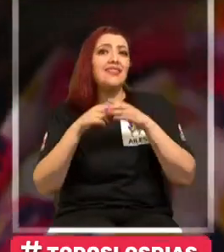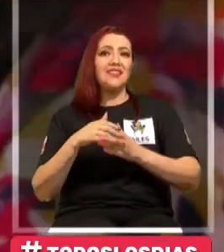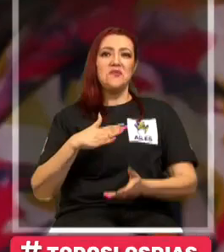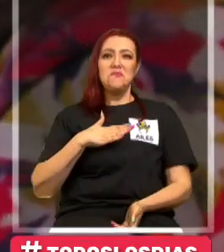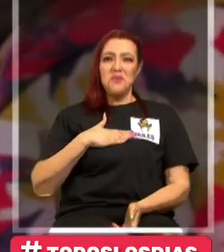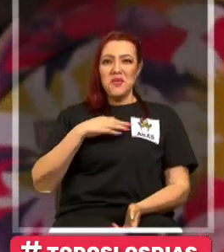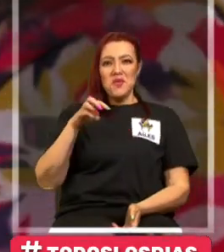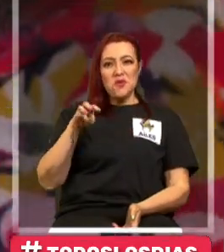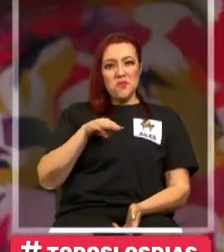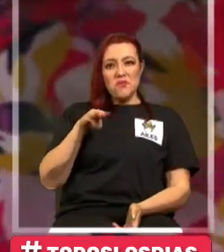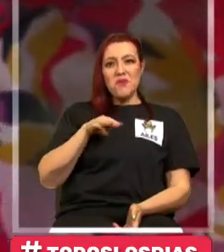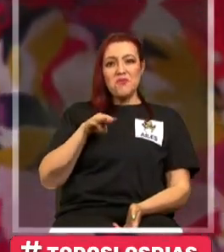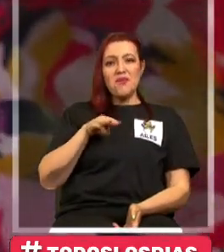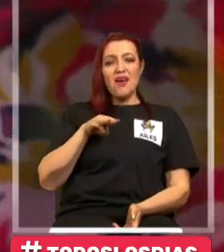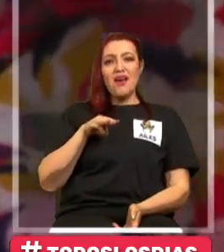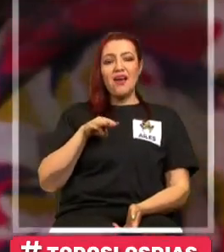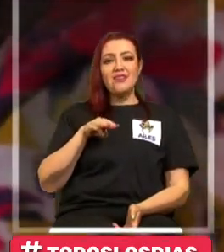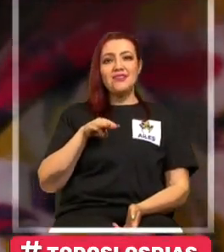mamá es más